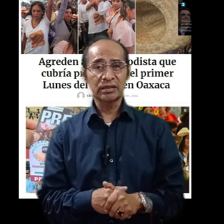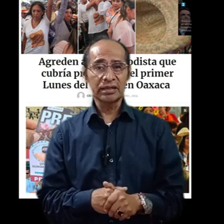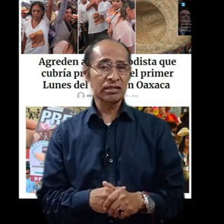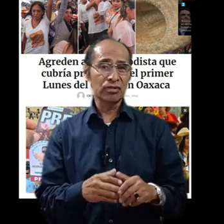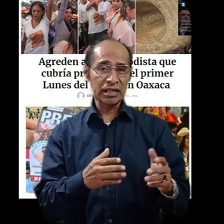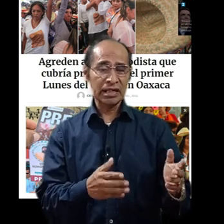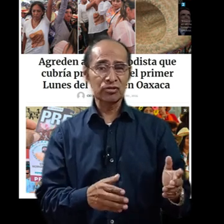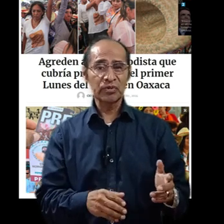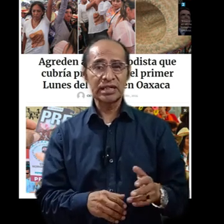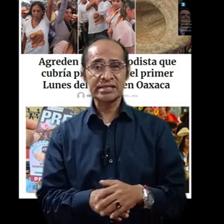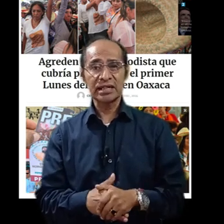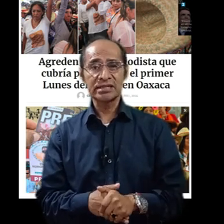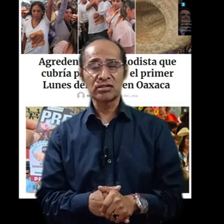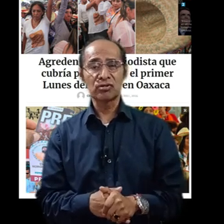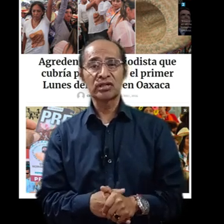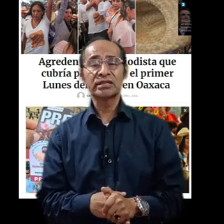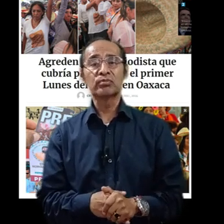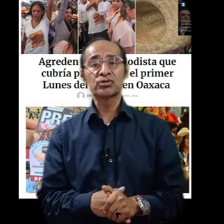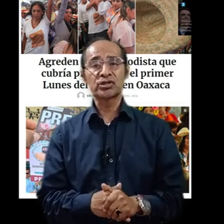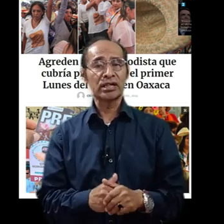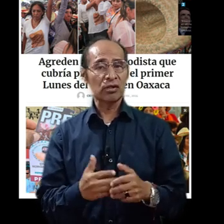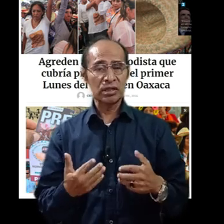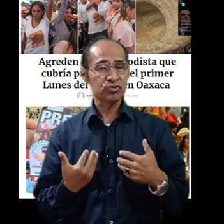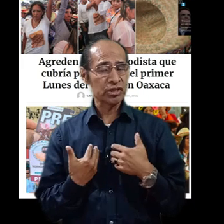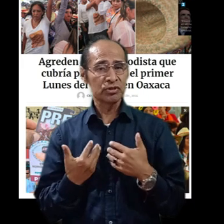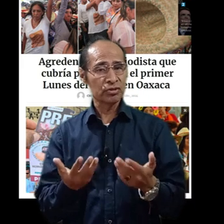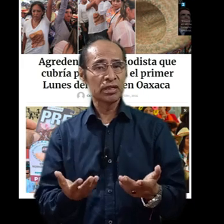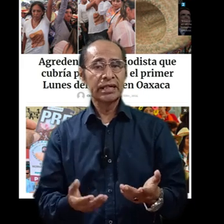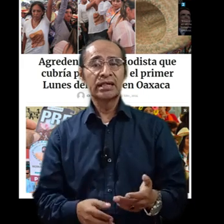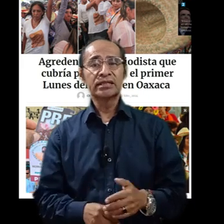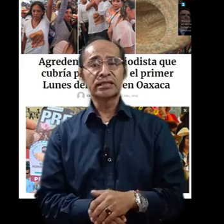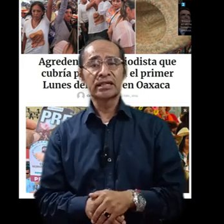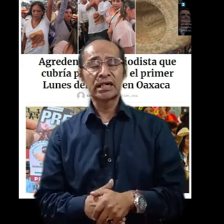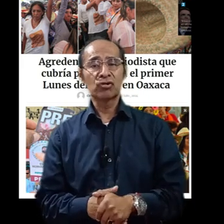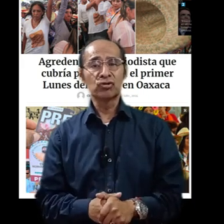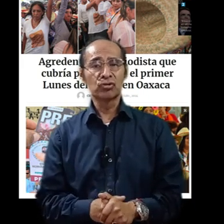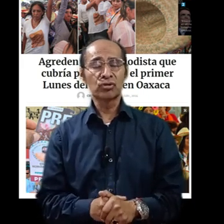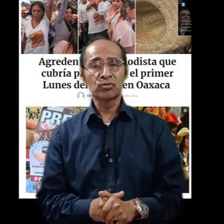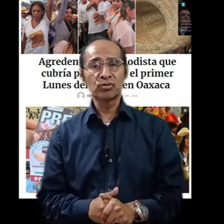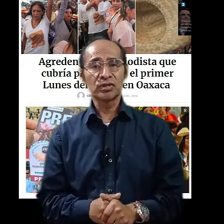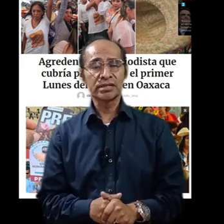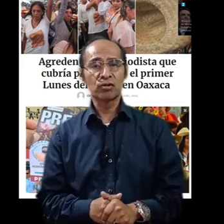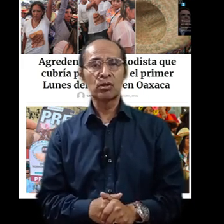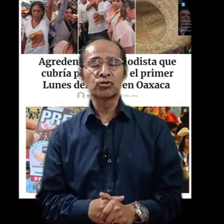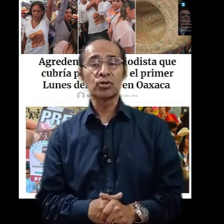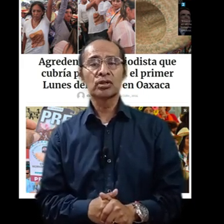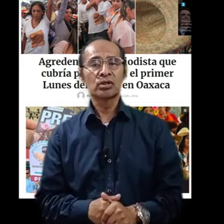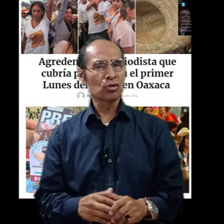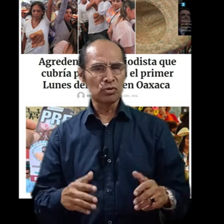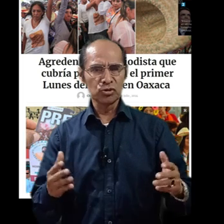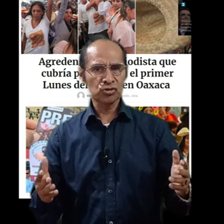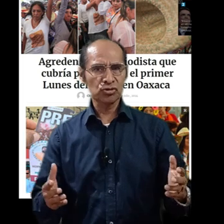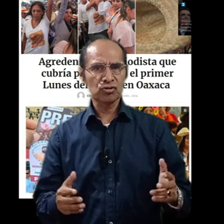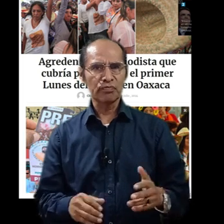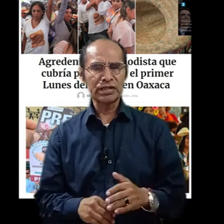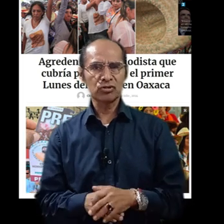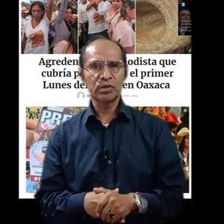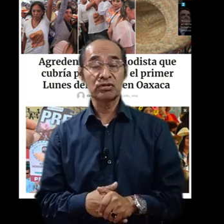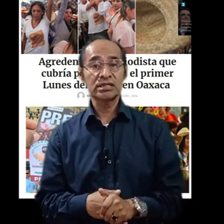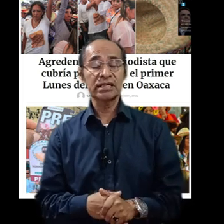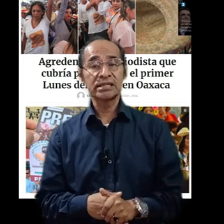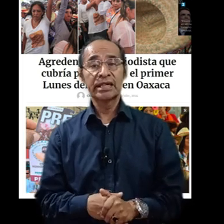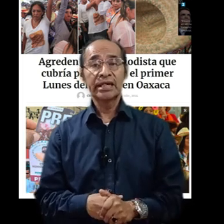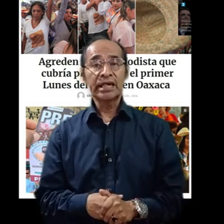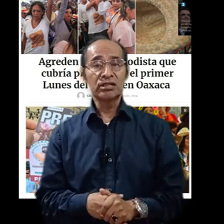terrible ahí con Alejandro Vélez salas y con Lolita bch en la cual su servidor tiene el gran honor y orgullo de ser coautor como muchos otros